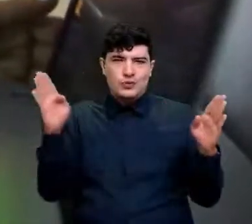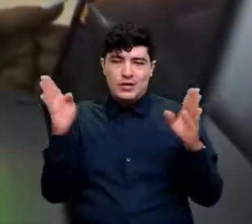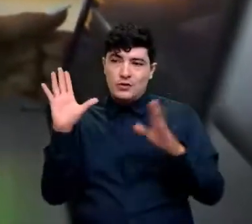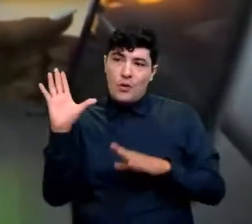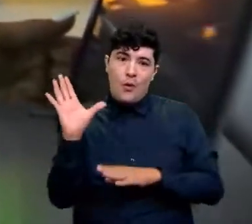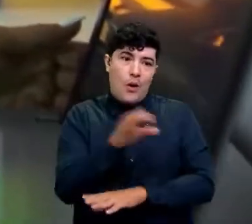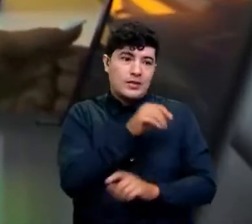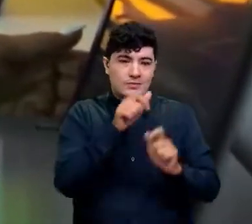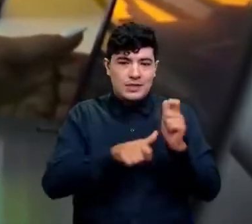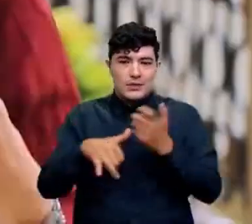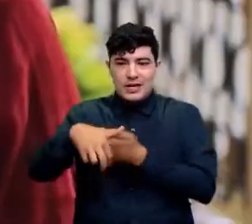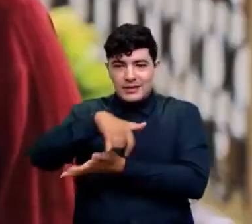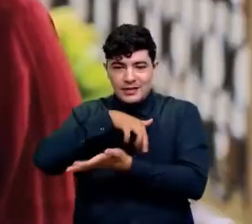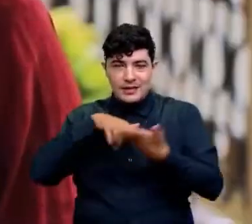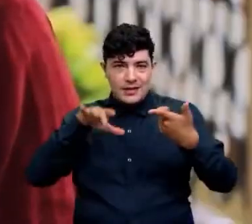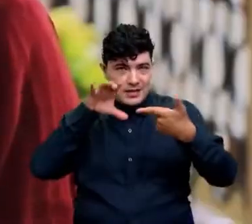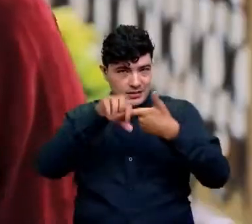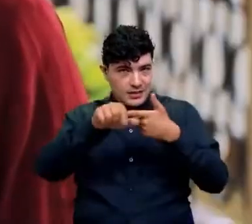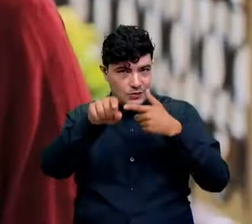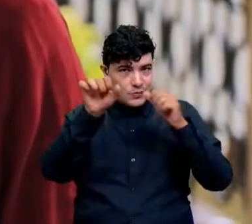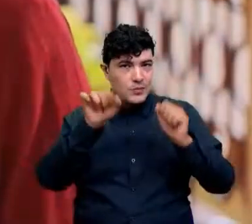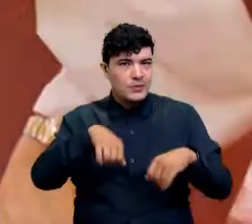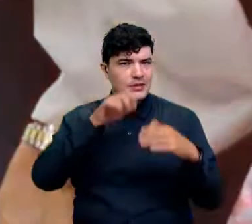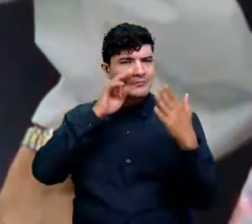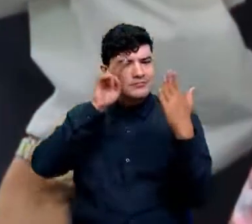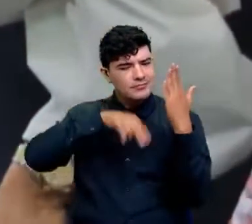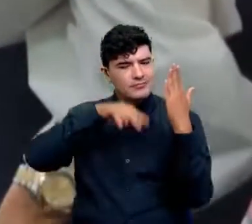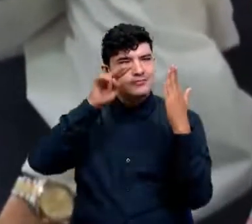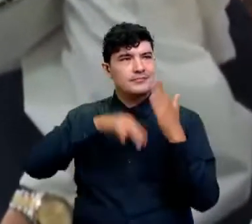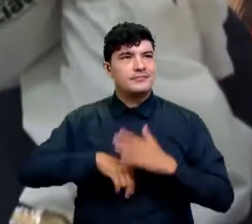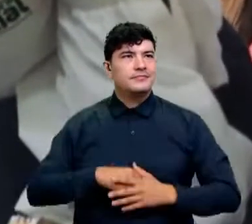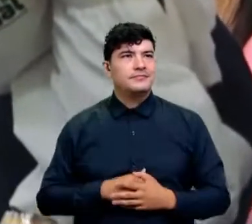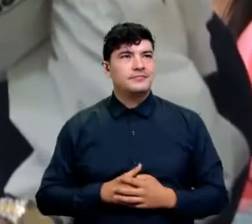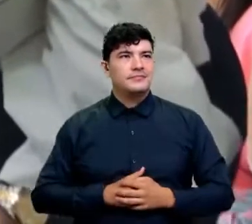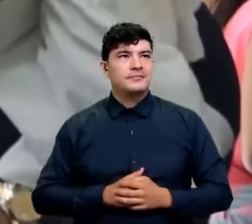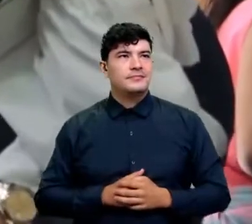santandereanos tendrán una cita con la lectura sobre ruedas.